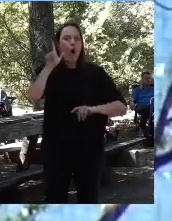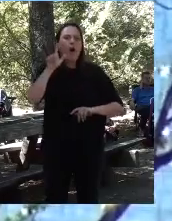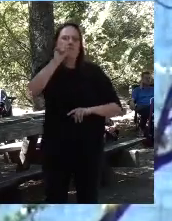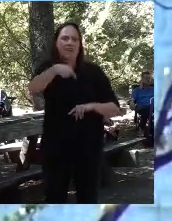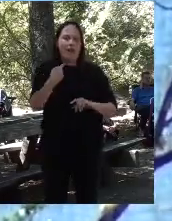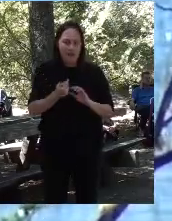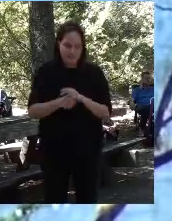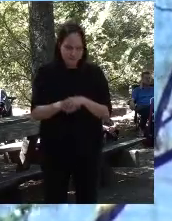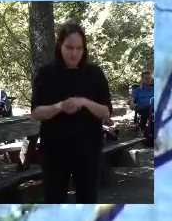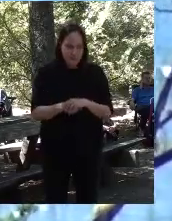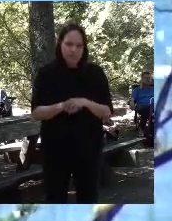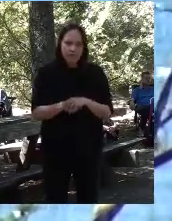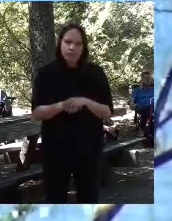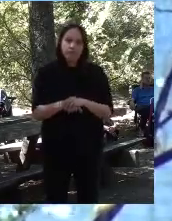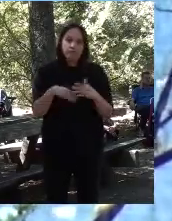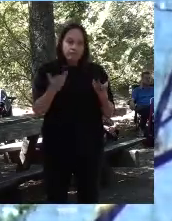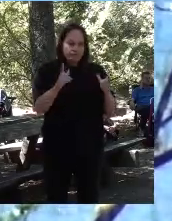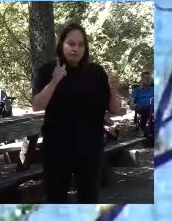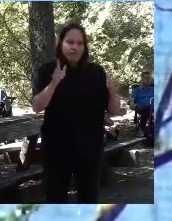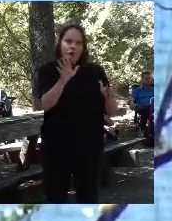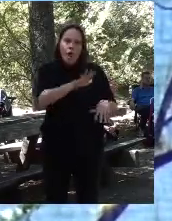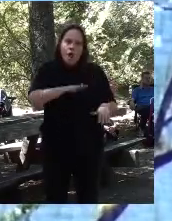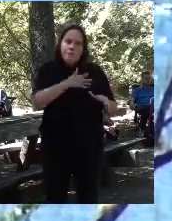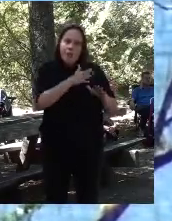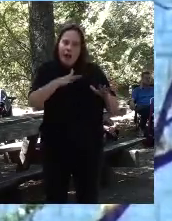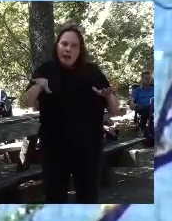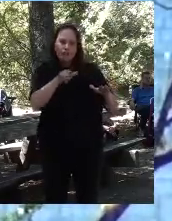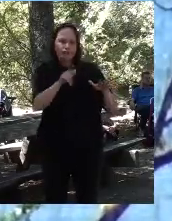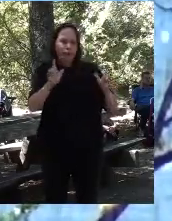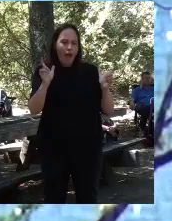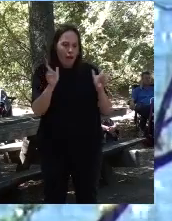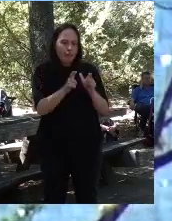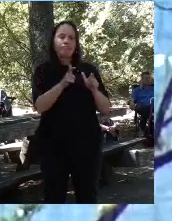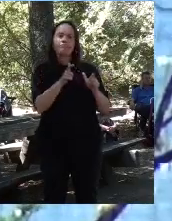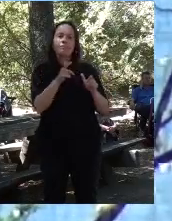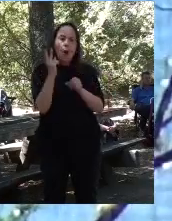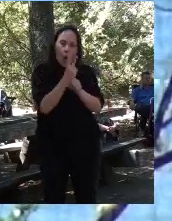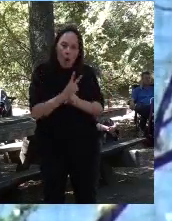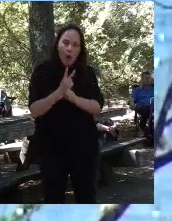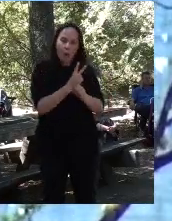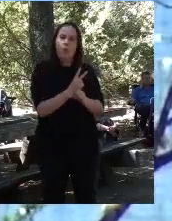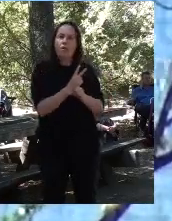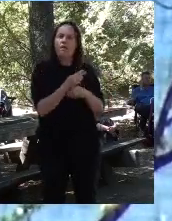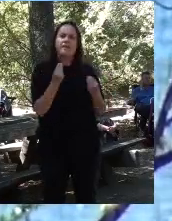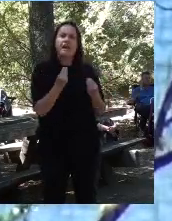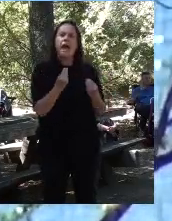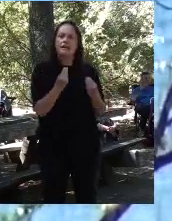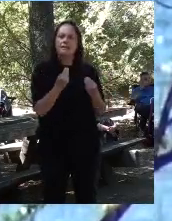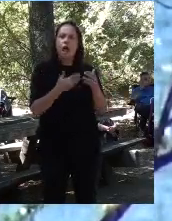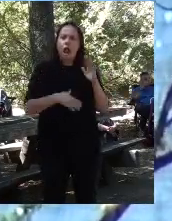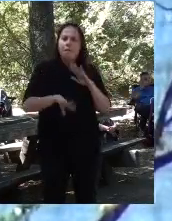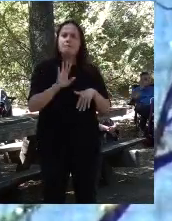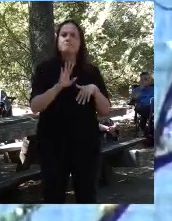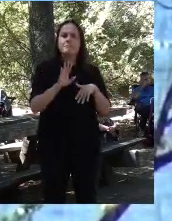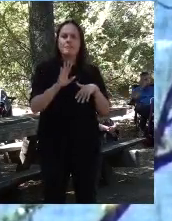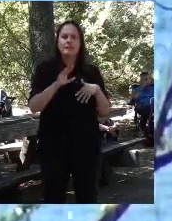Las áreas marinas protegidas constituirán el acto de conservación marina histórico más grande del